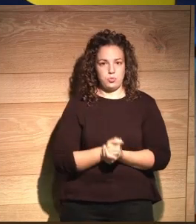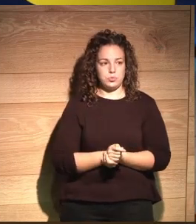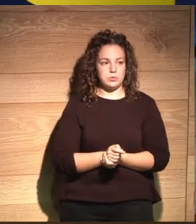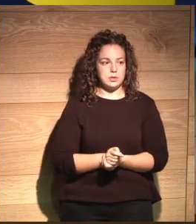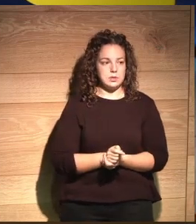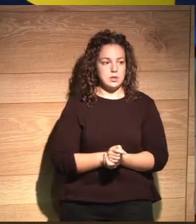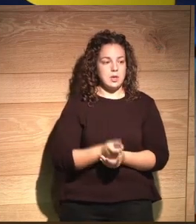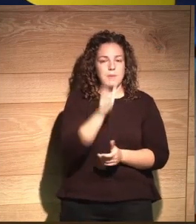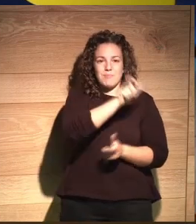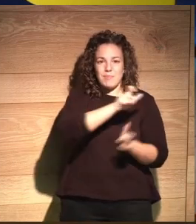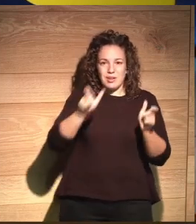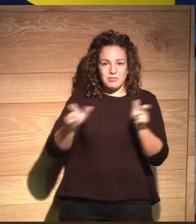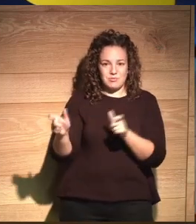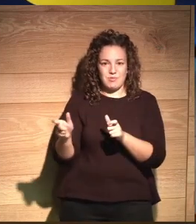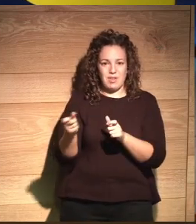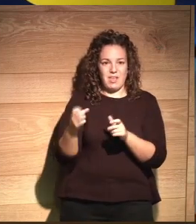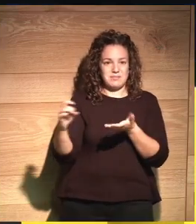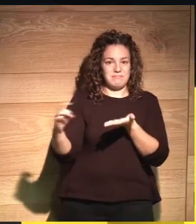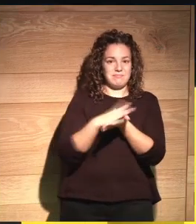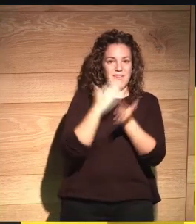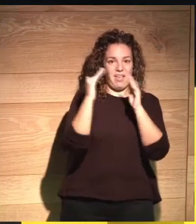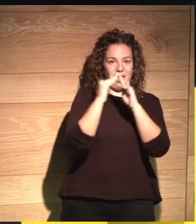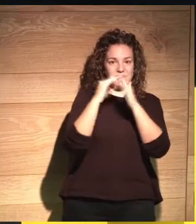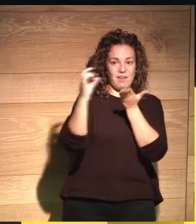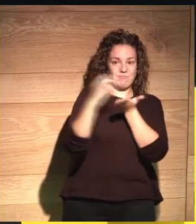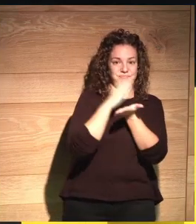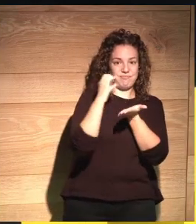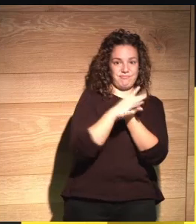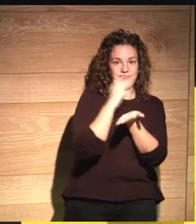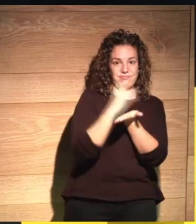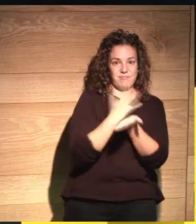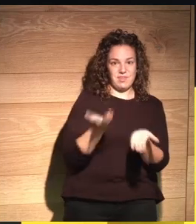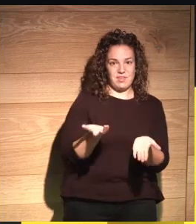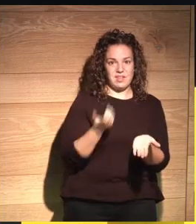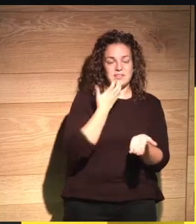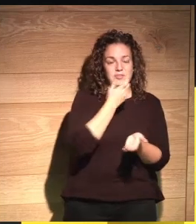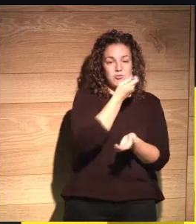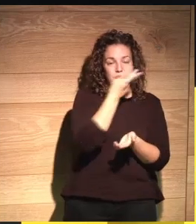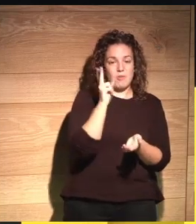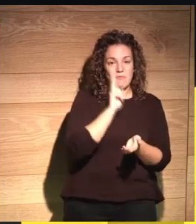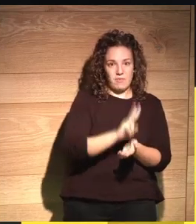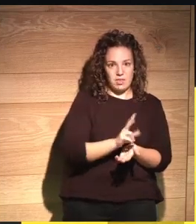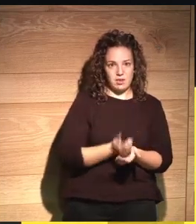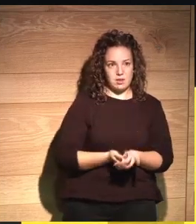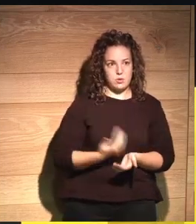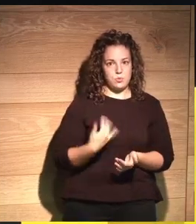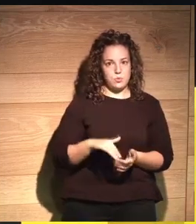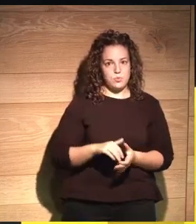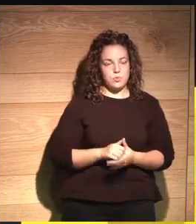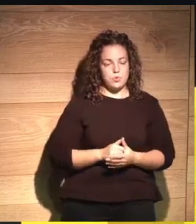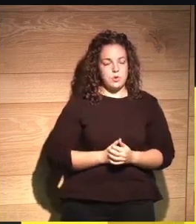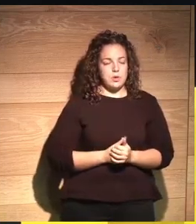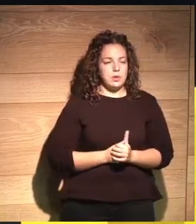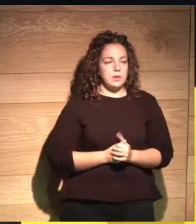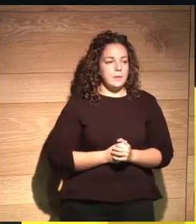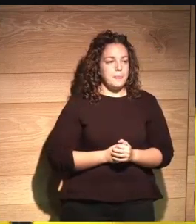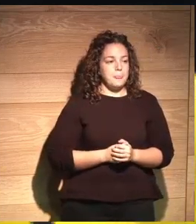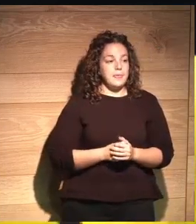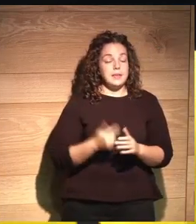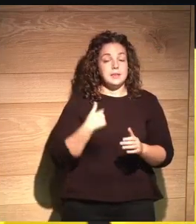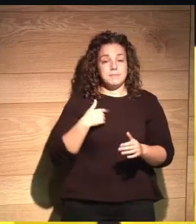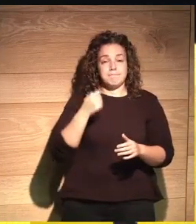de gente que viene expulsada de sus casas y y